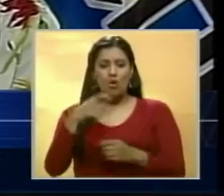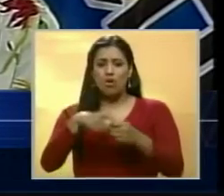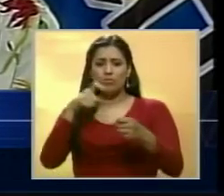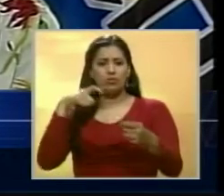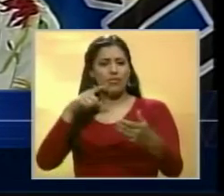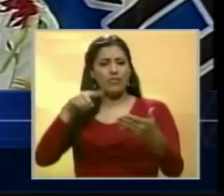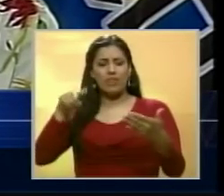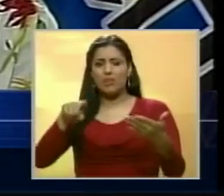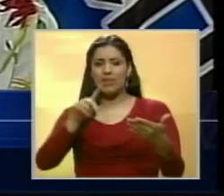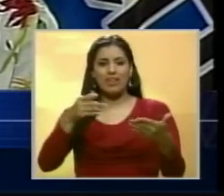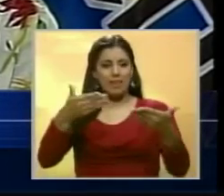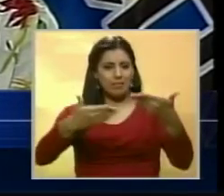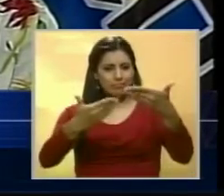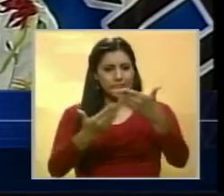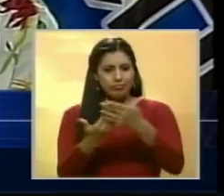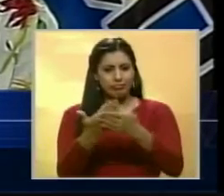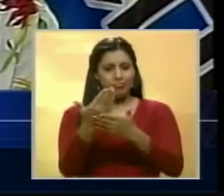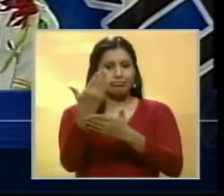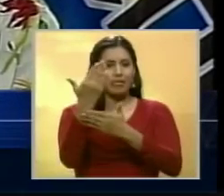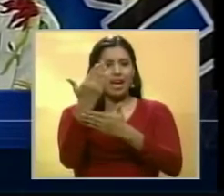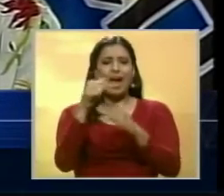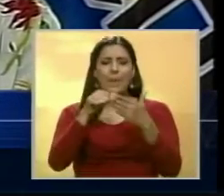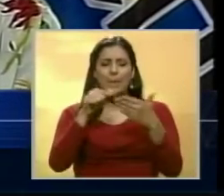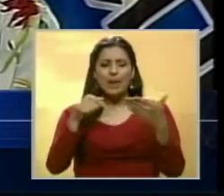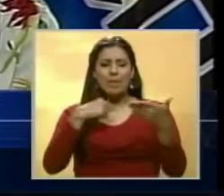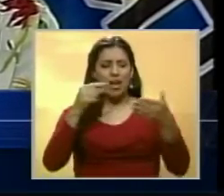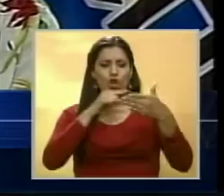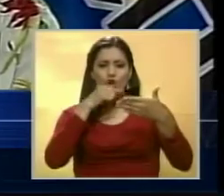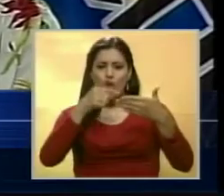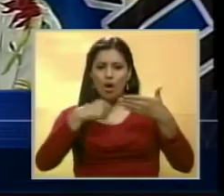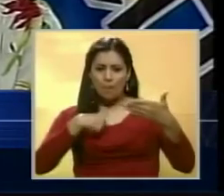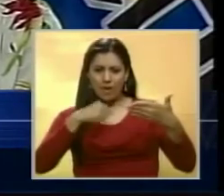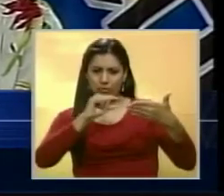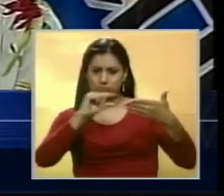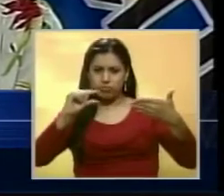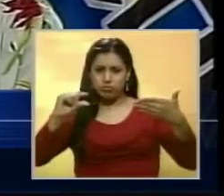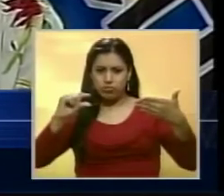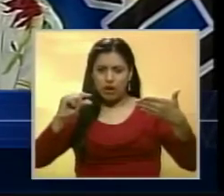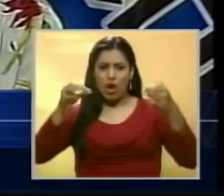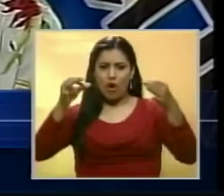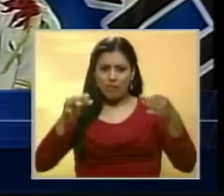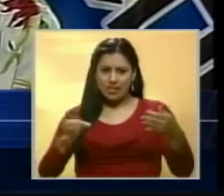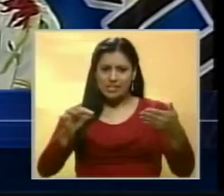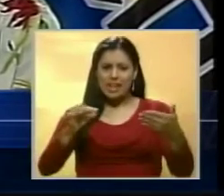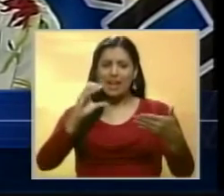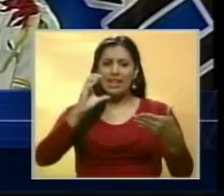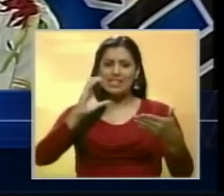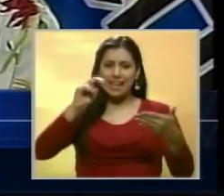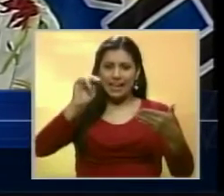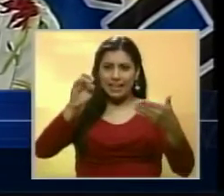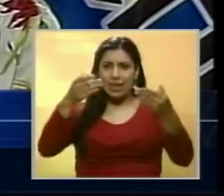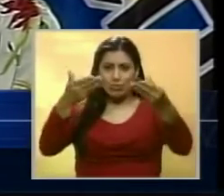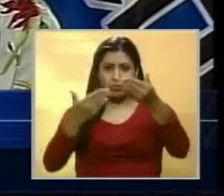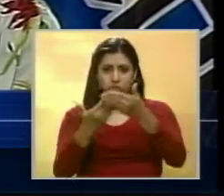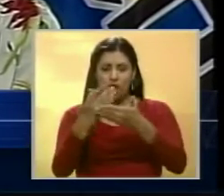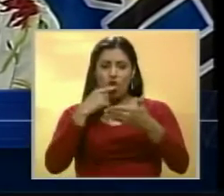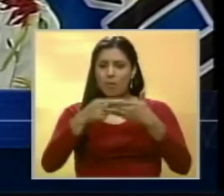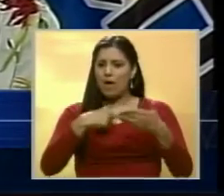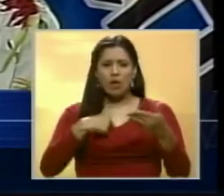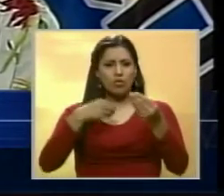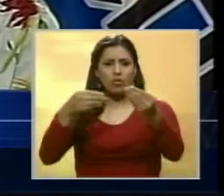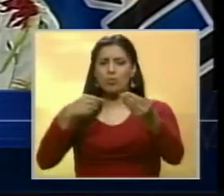deben imprimir la planilla de reclamo publicada en la página oficial del Consejo Nacional